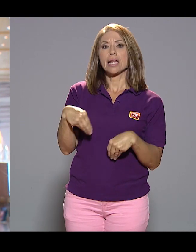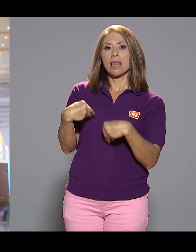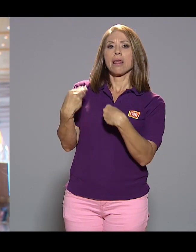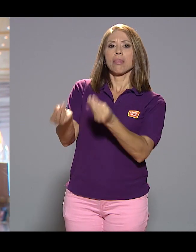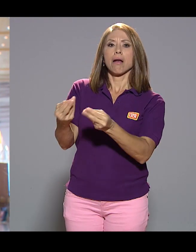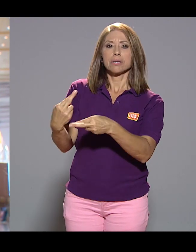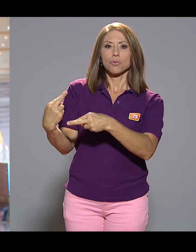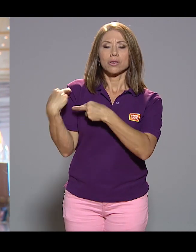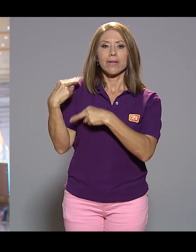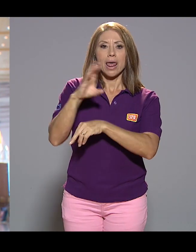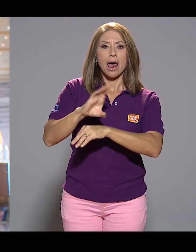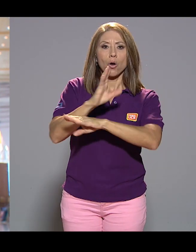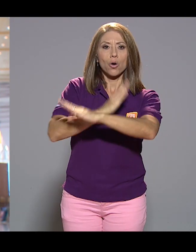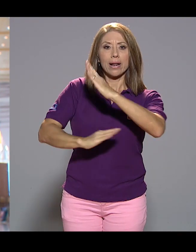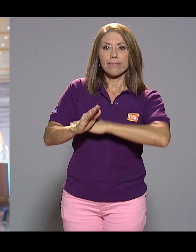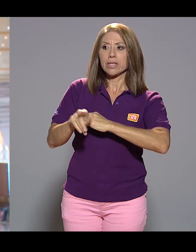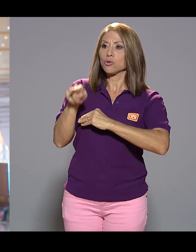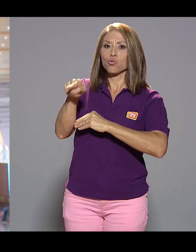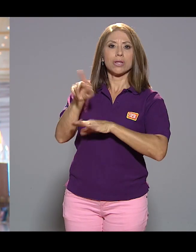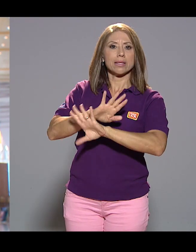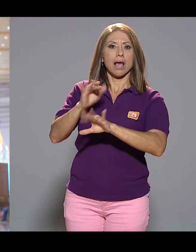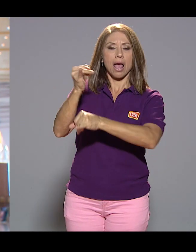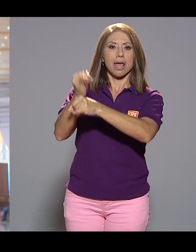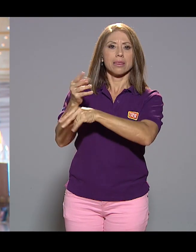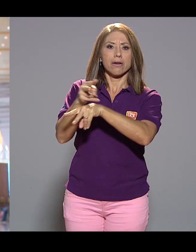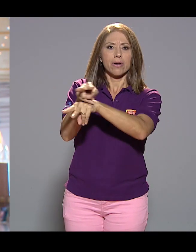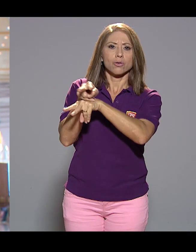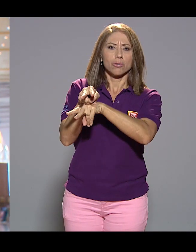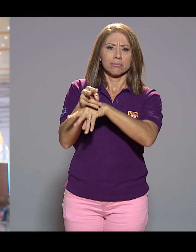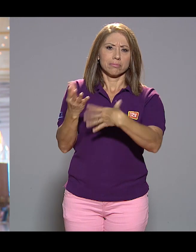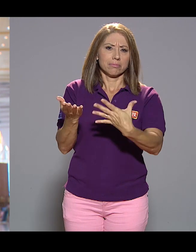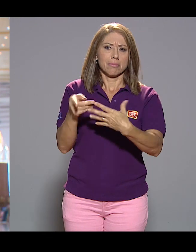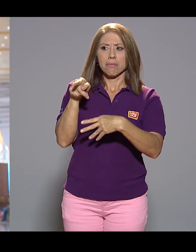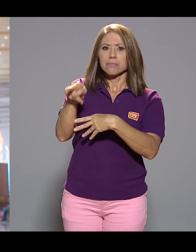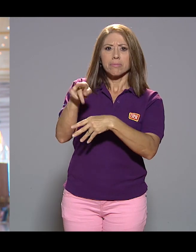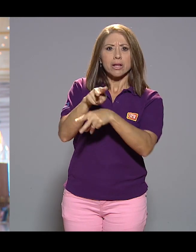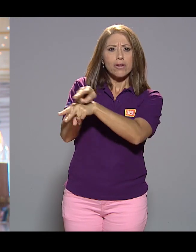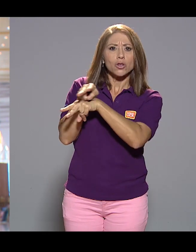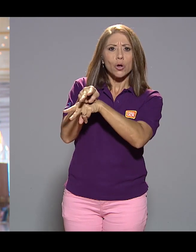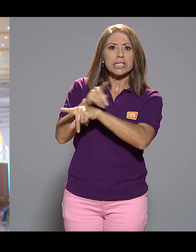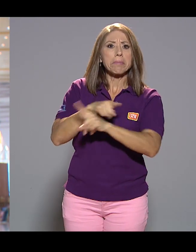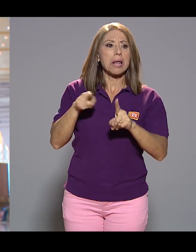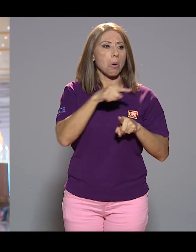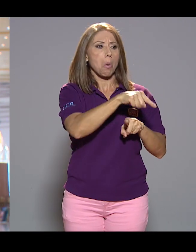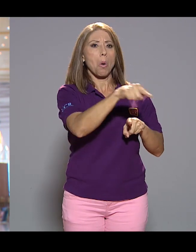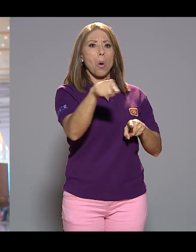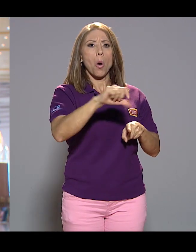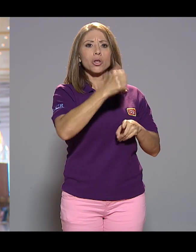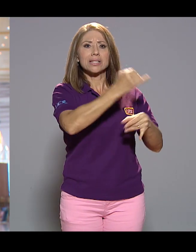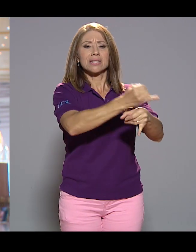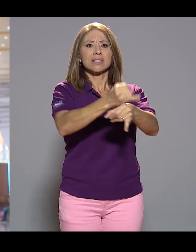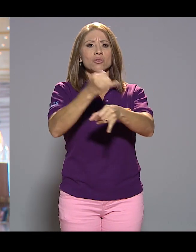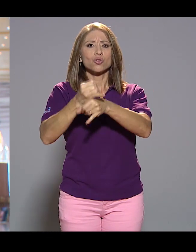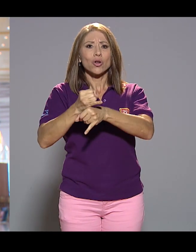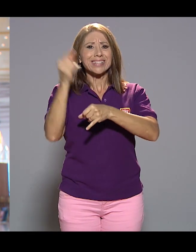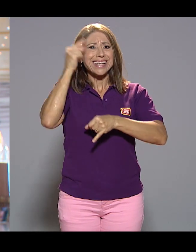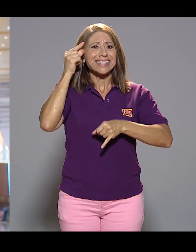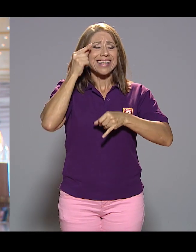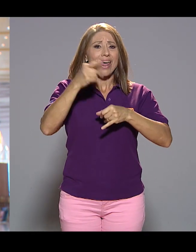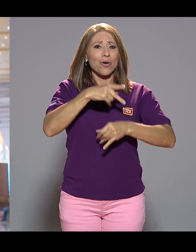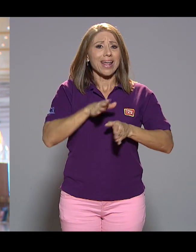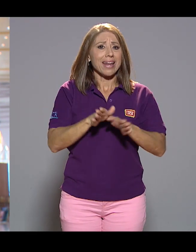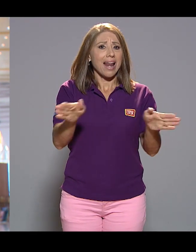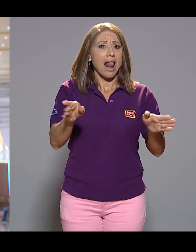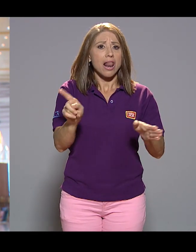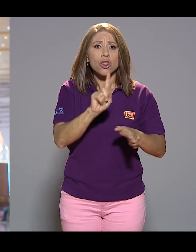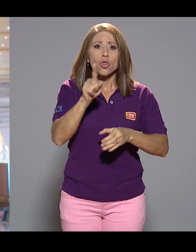responsabilidad al CONAPDIS en ser ente rector, sino que de nada nos sirve que sean rectores si las demás instituciones